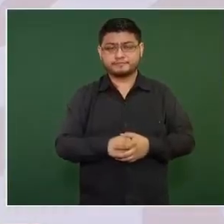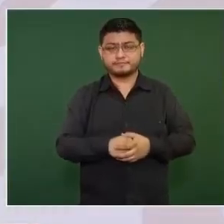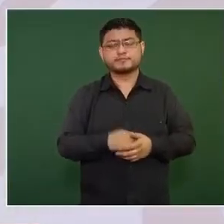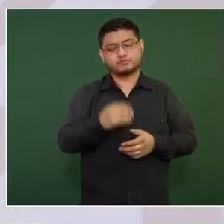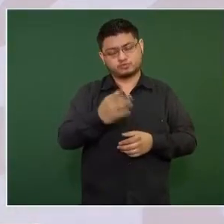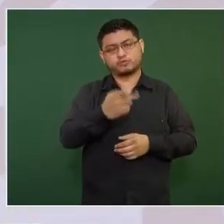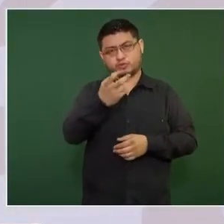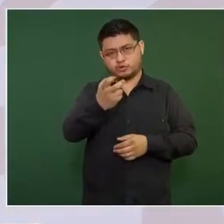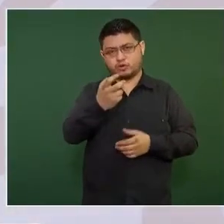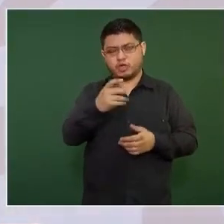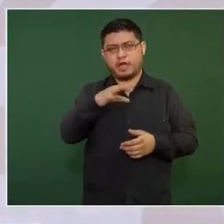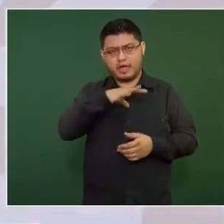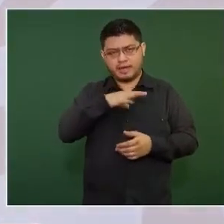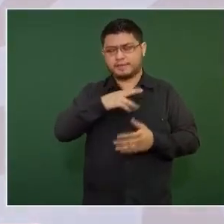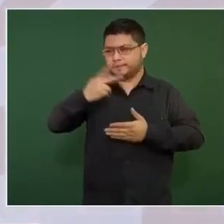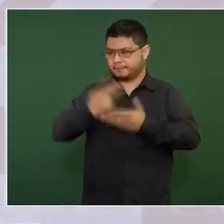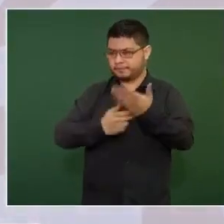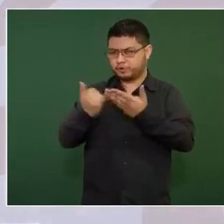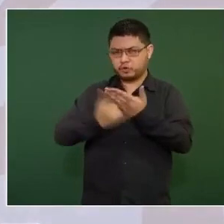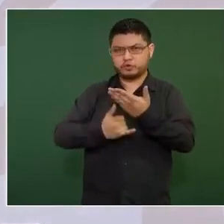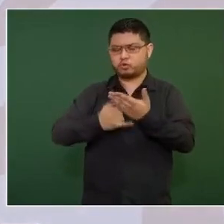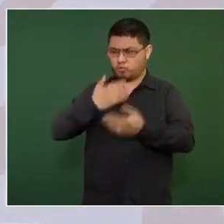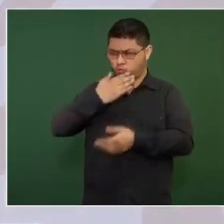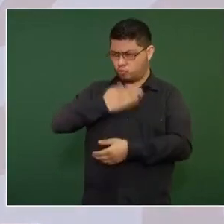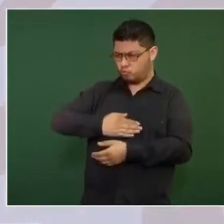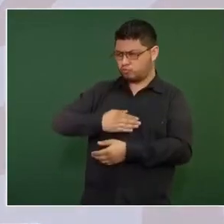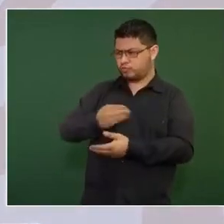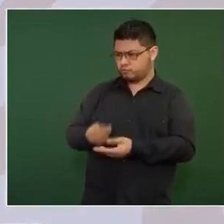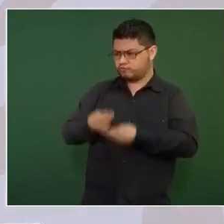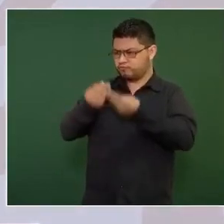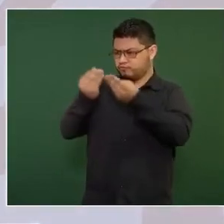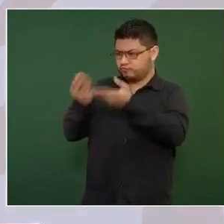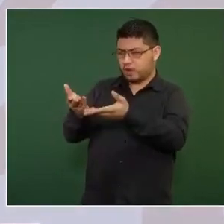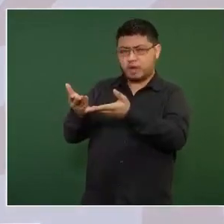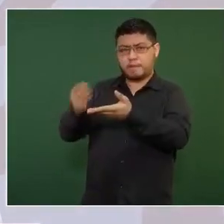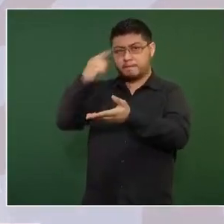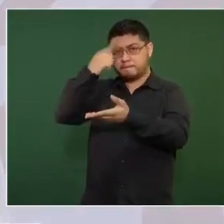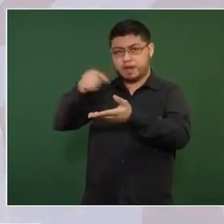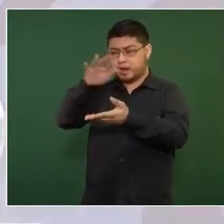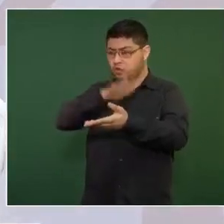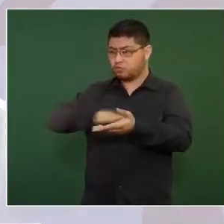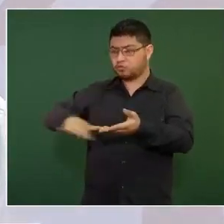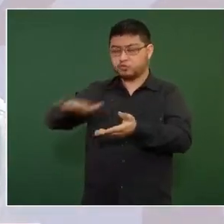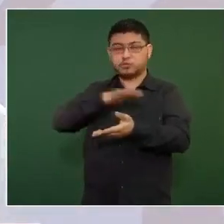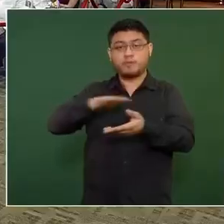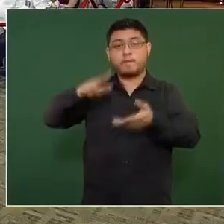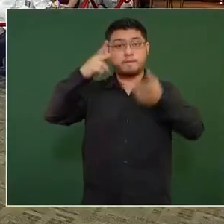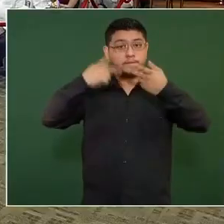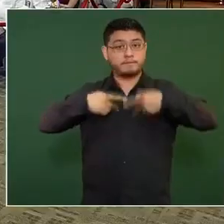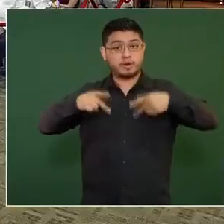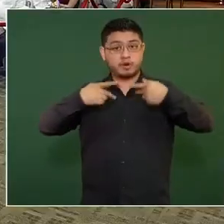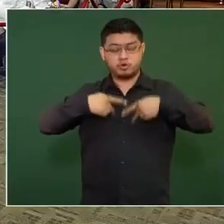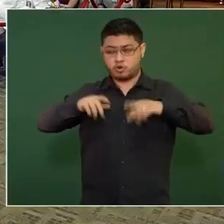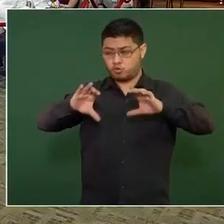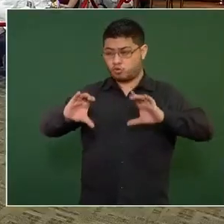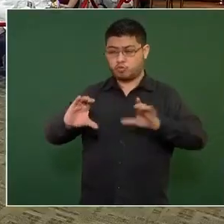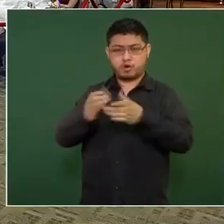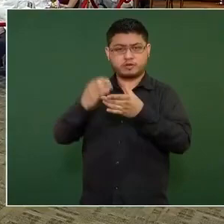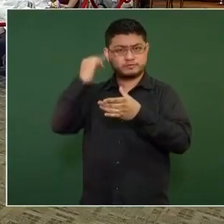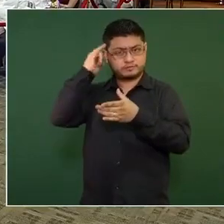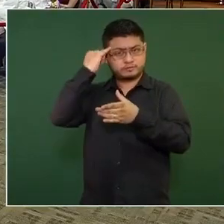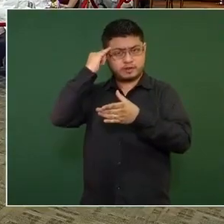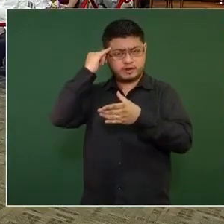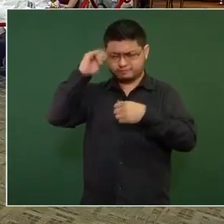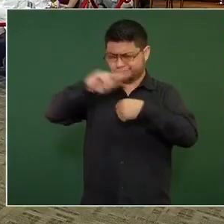por eso se están aplicando planes de justicia en todos los pueblos indígenas